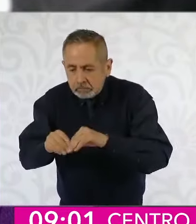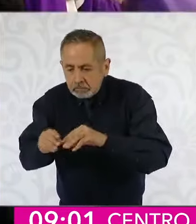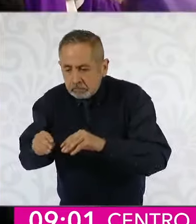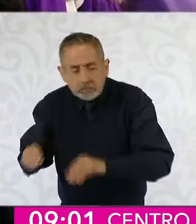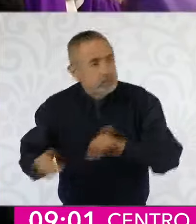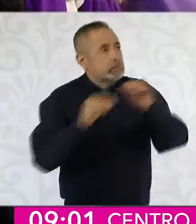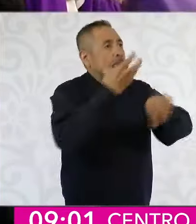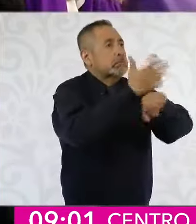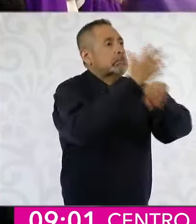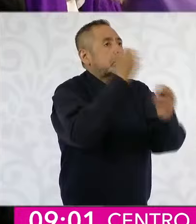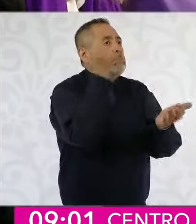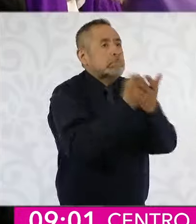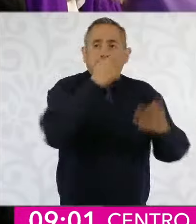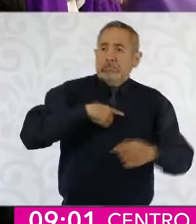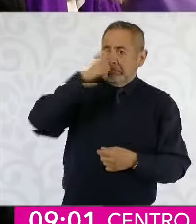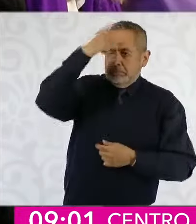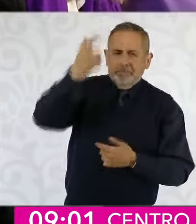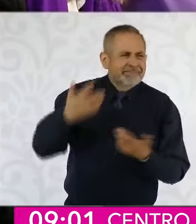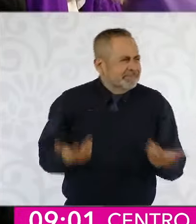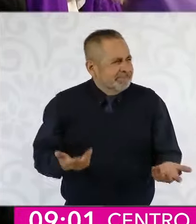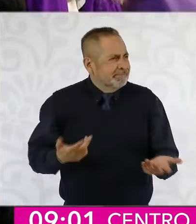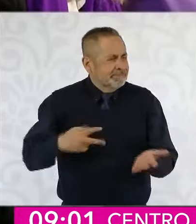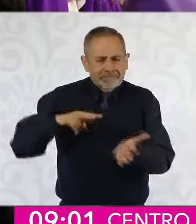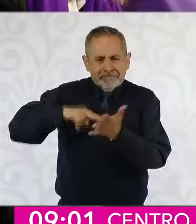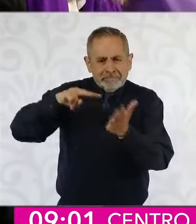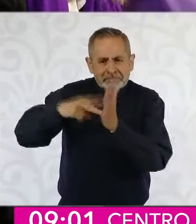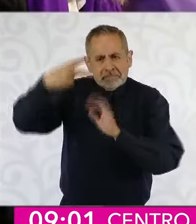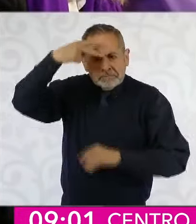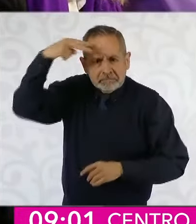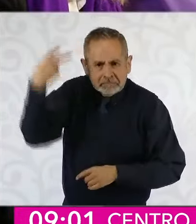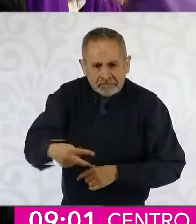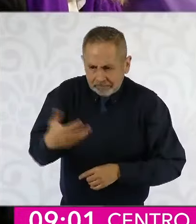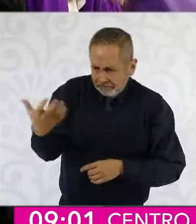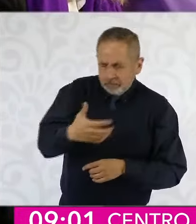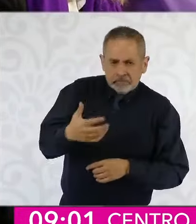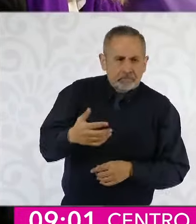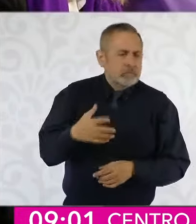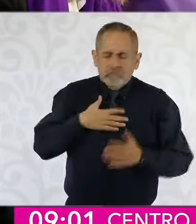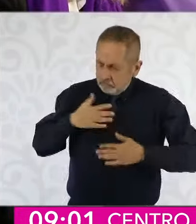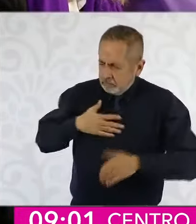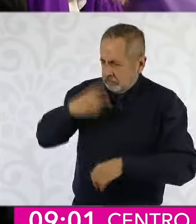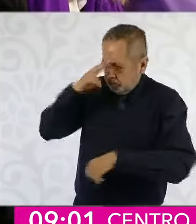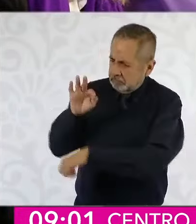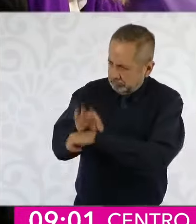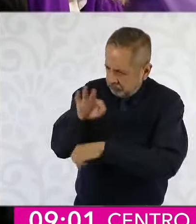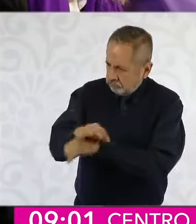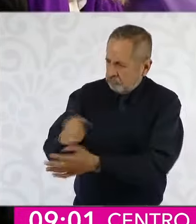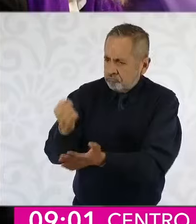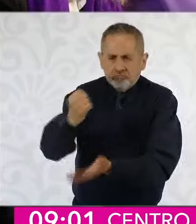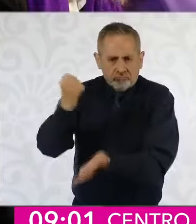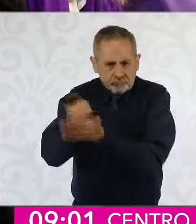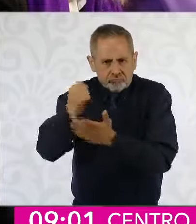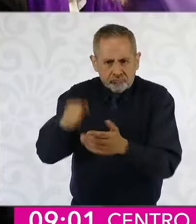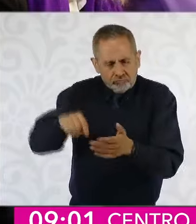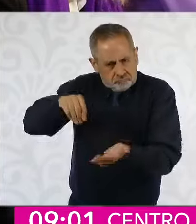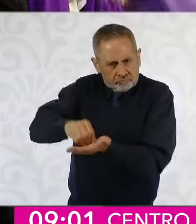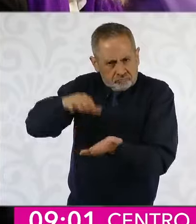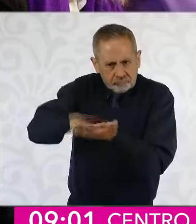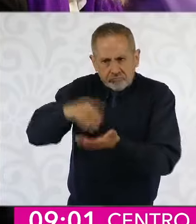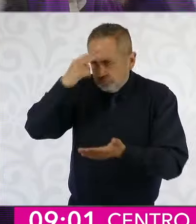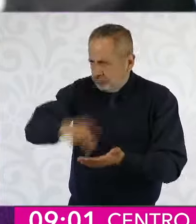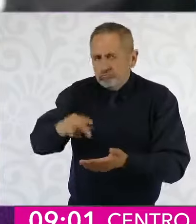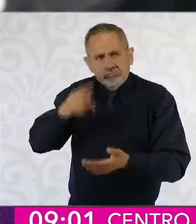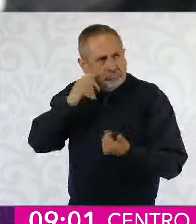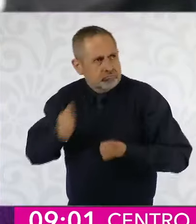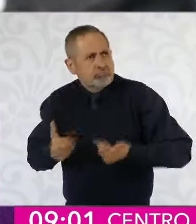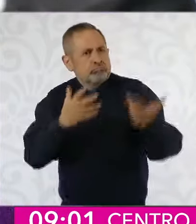Unidos por ingenieros mexicanos y ahí vamos a trabajar muy de la mano de empresas para impulsar que se registren en México y que desde